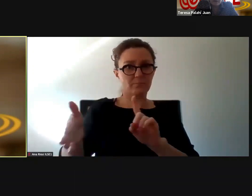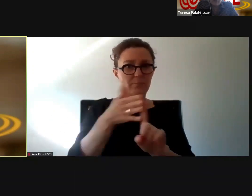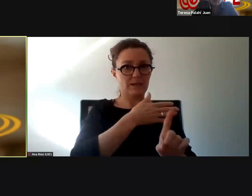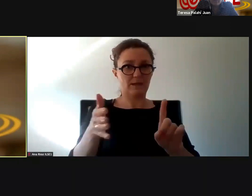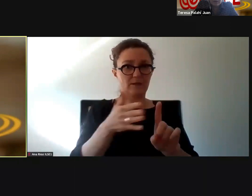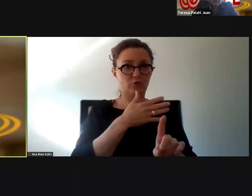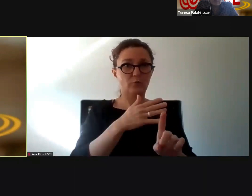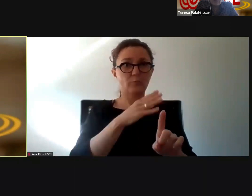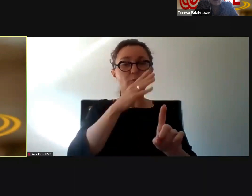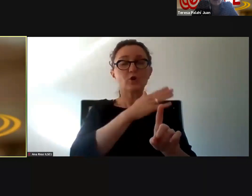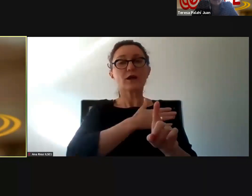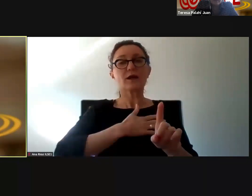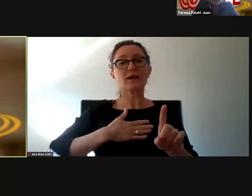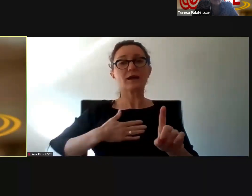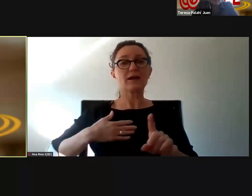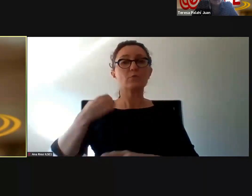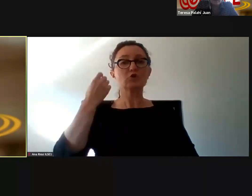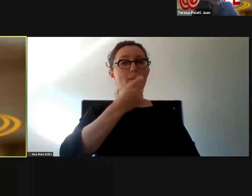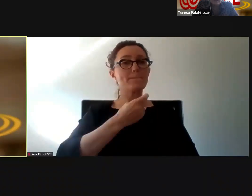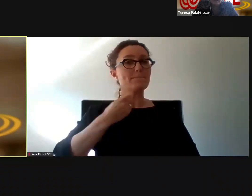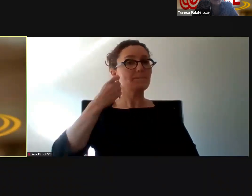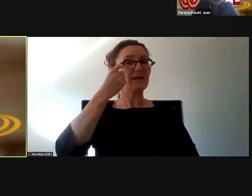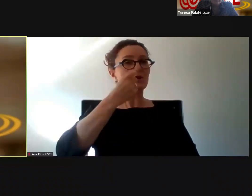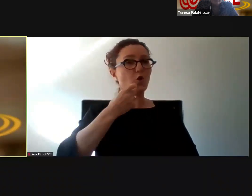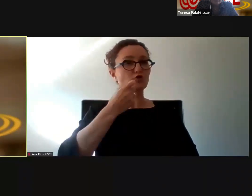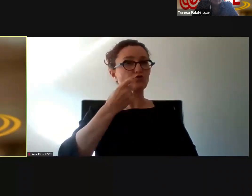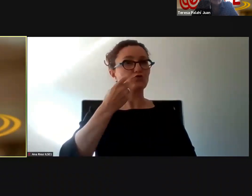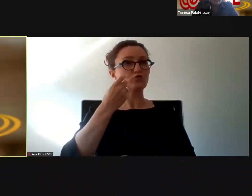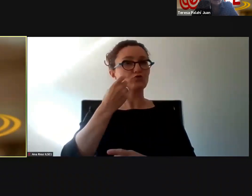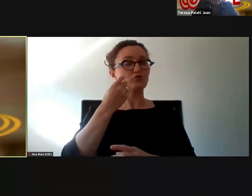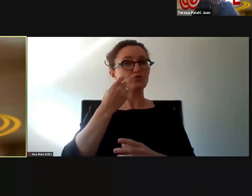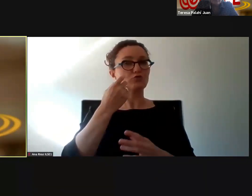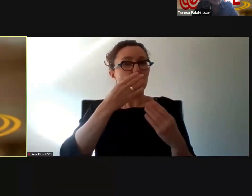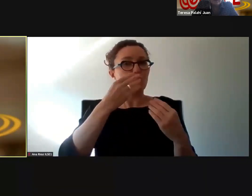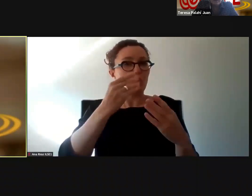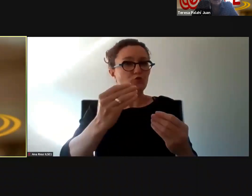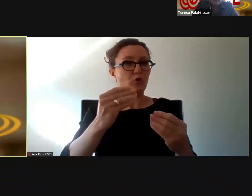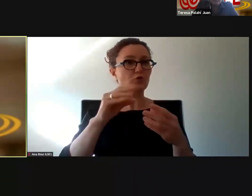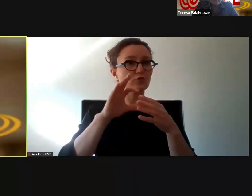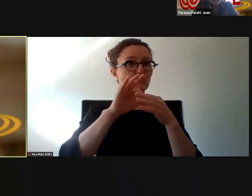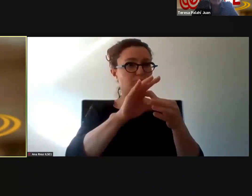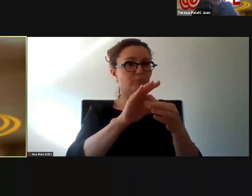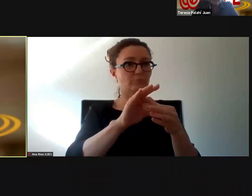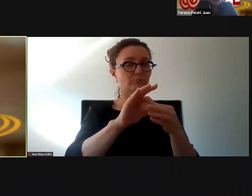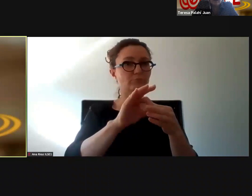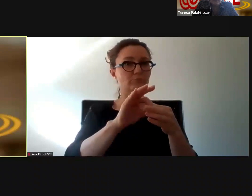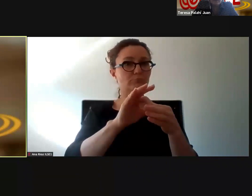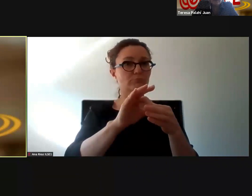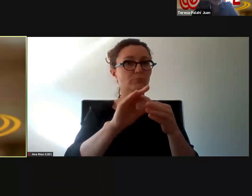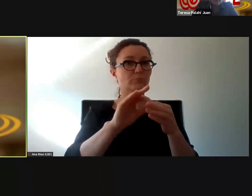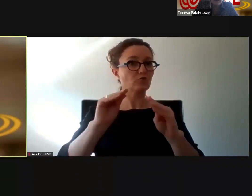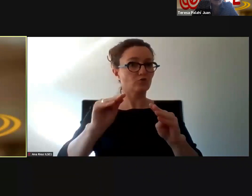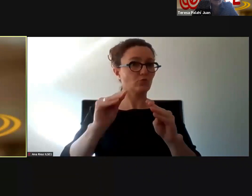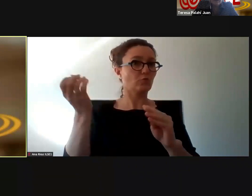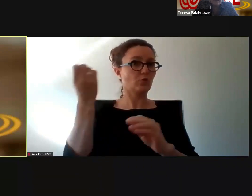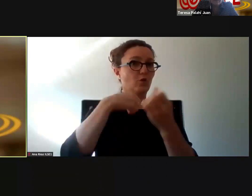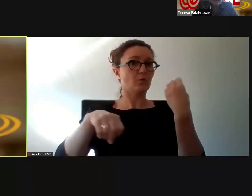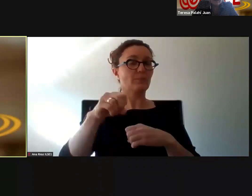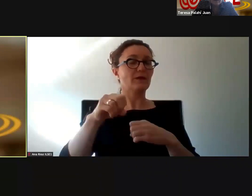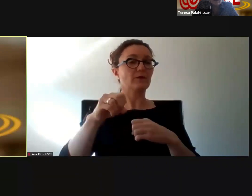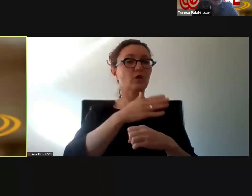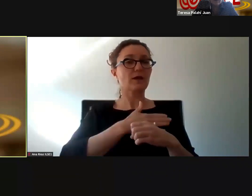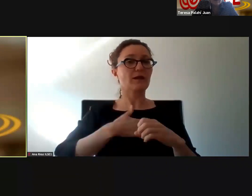acabar con muchos de los mitos que se han levantado sobre ella y reconocer que no hay una figura única